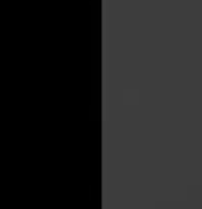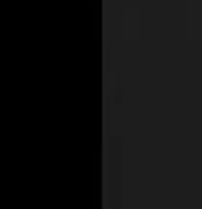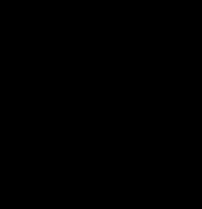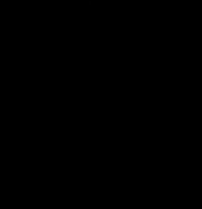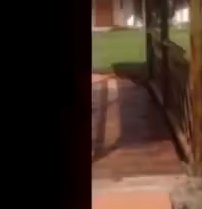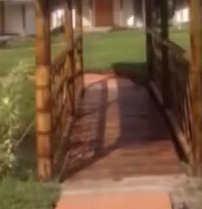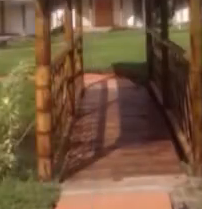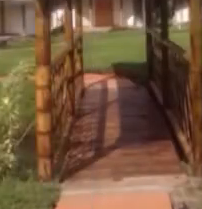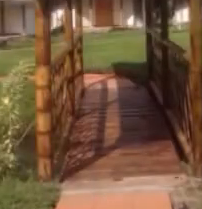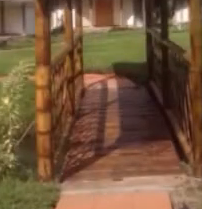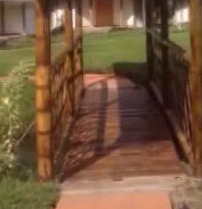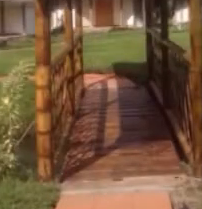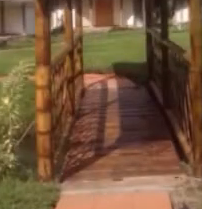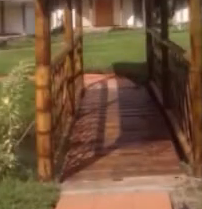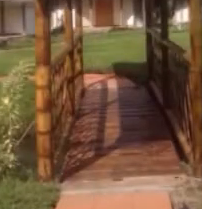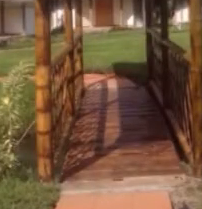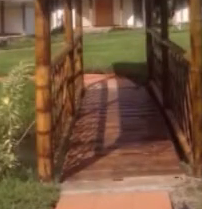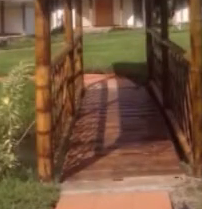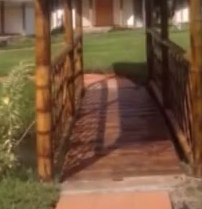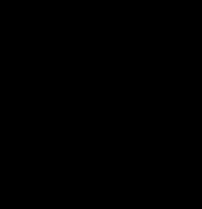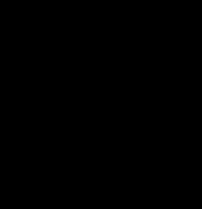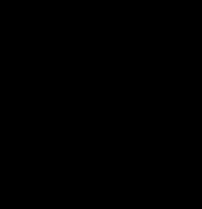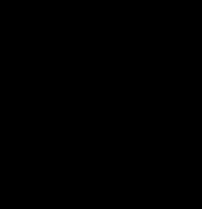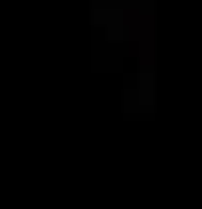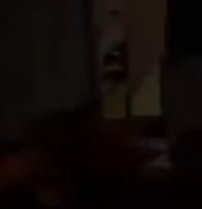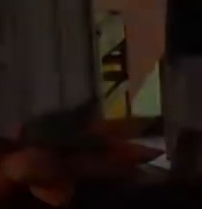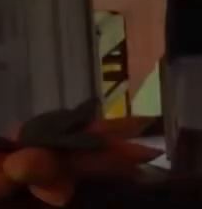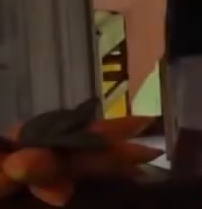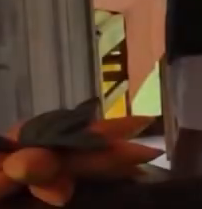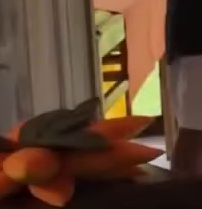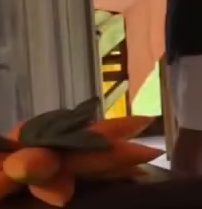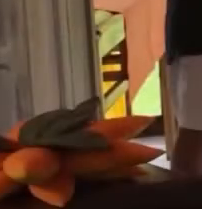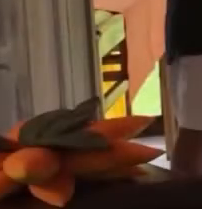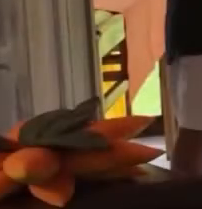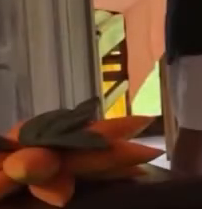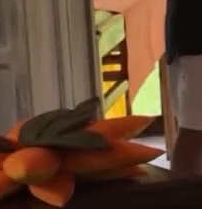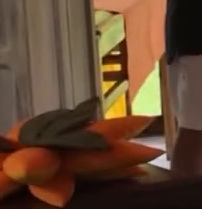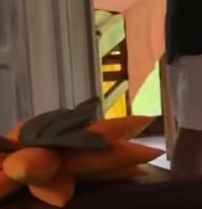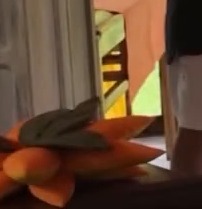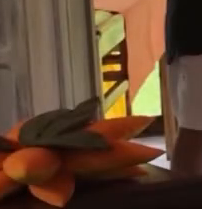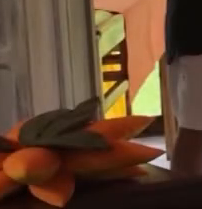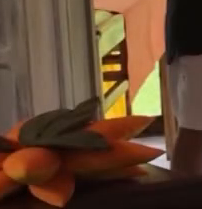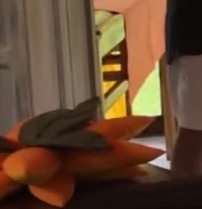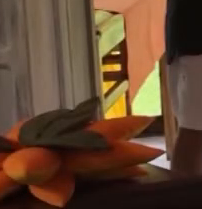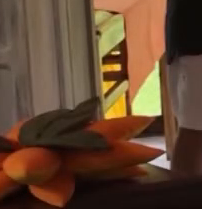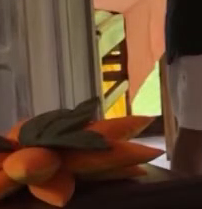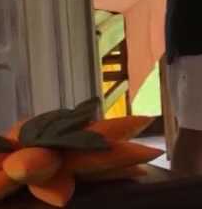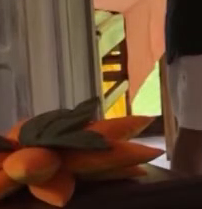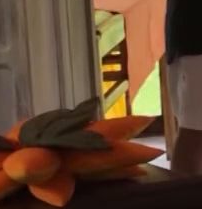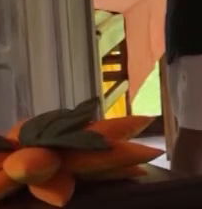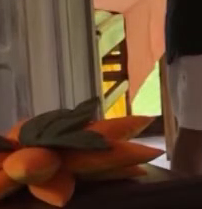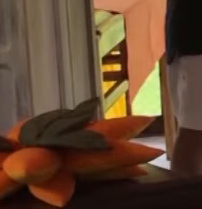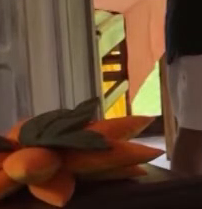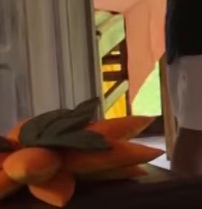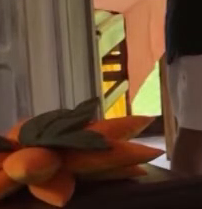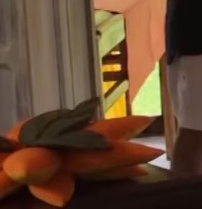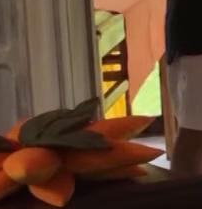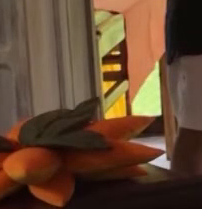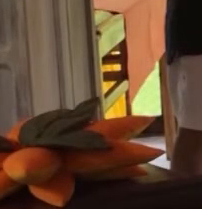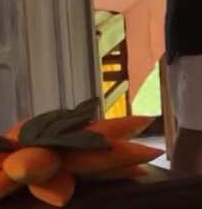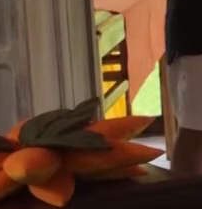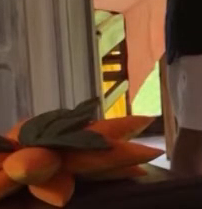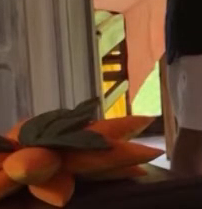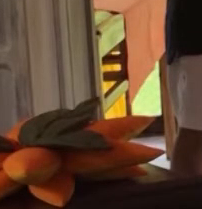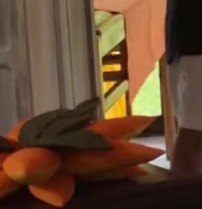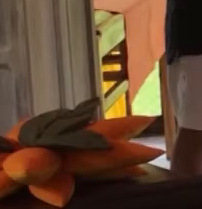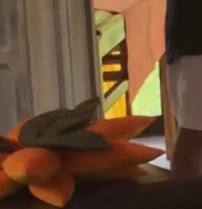Dr. Rojas, encontrarás un acompañamiento para un tiempo de descanso y un encuentro con la naturaleza. Podrás encontrar terapias de spa